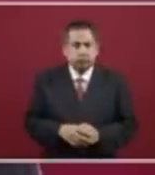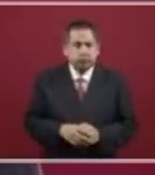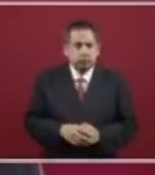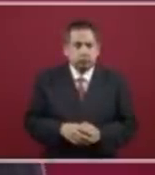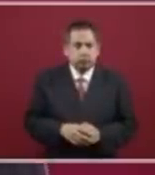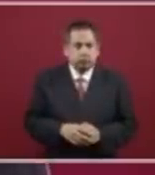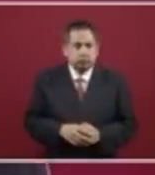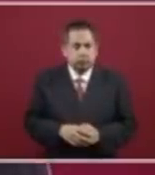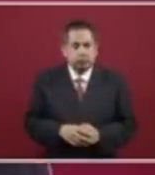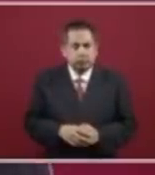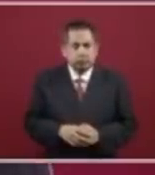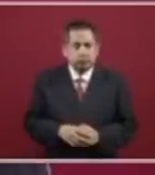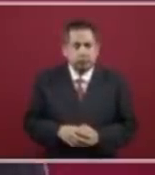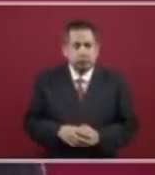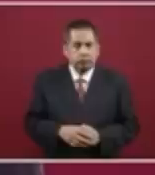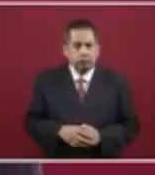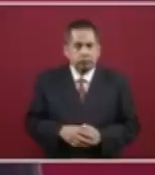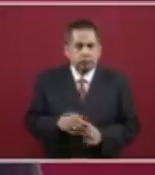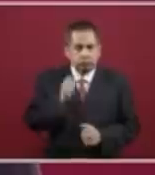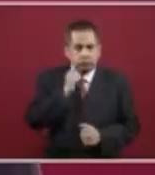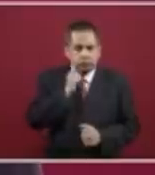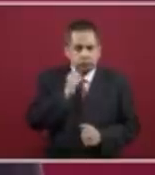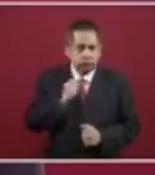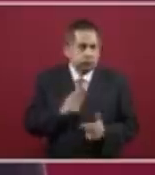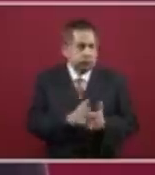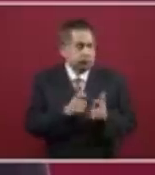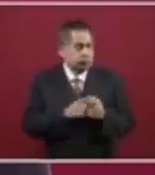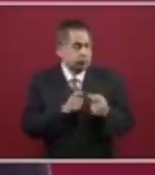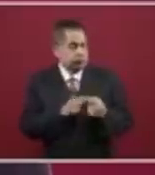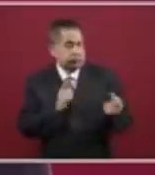de un partido conservador